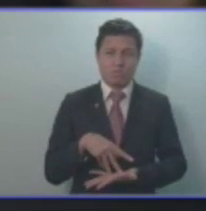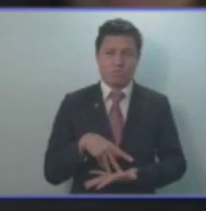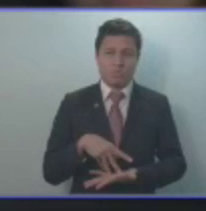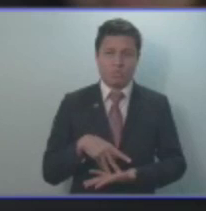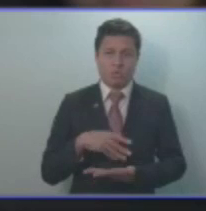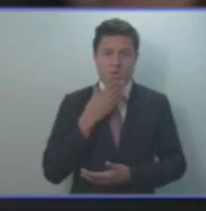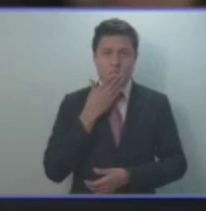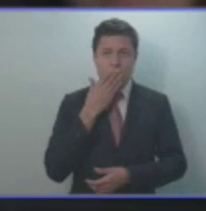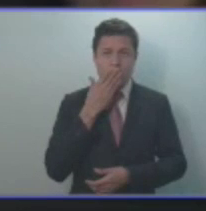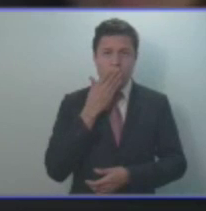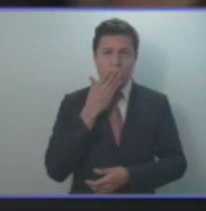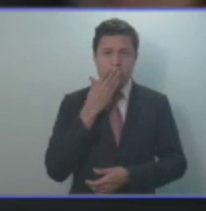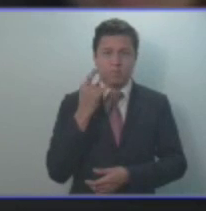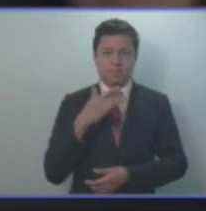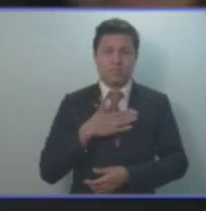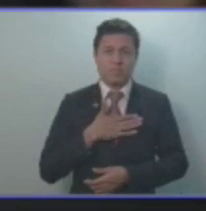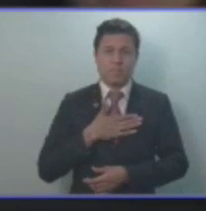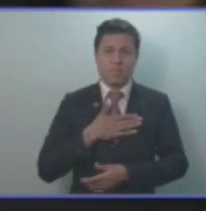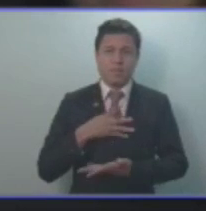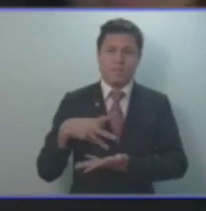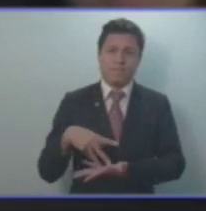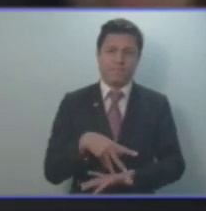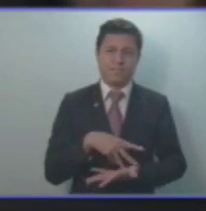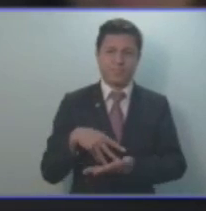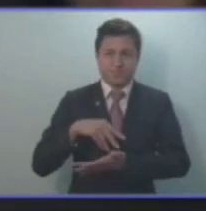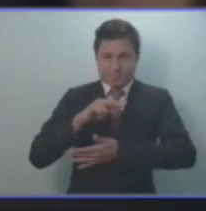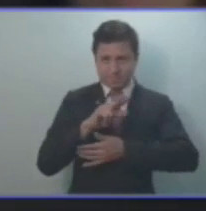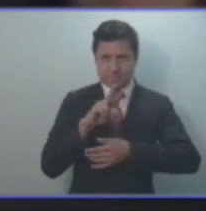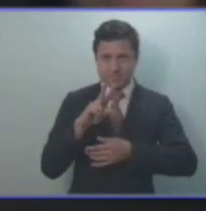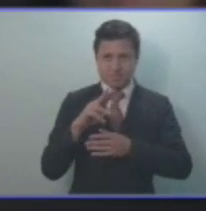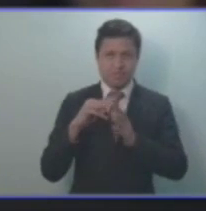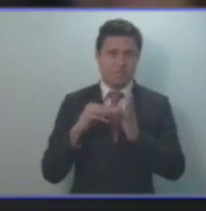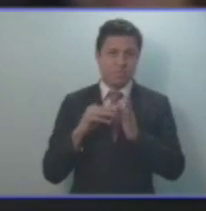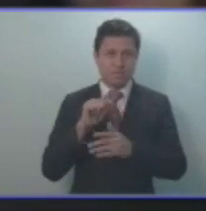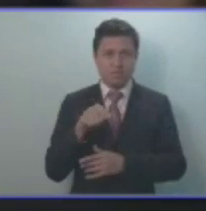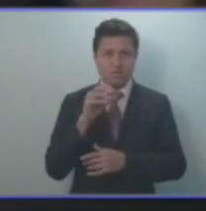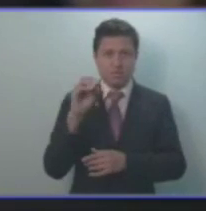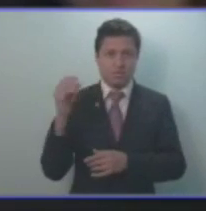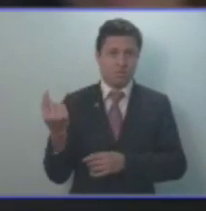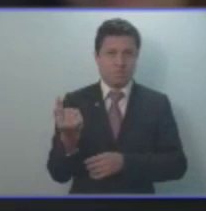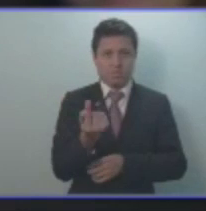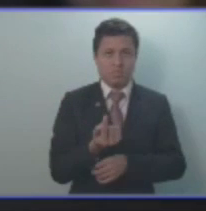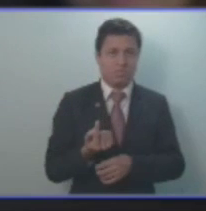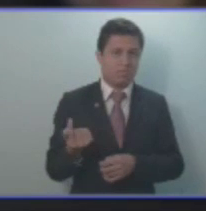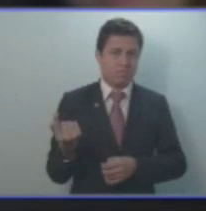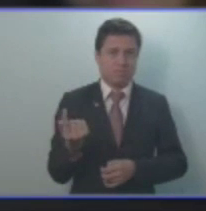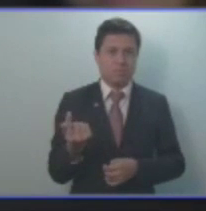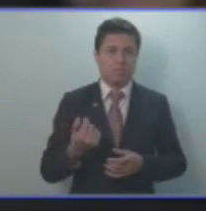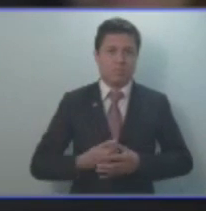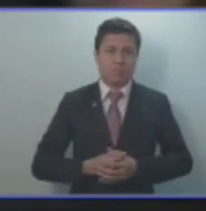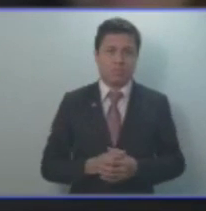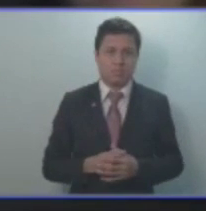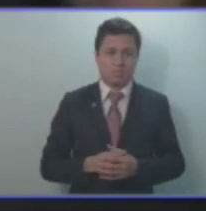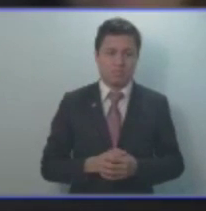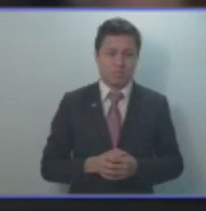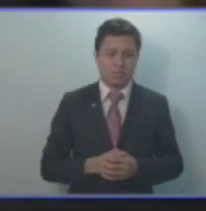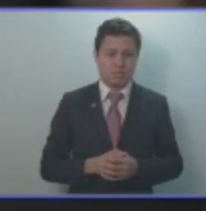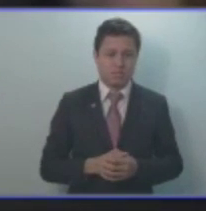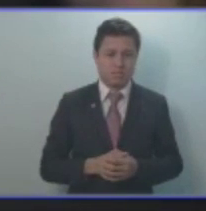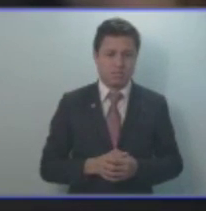que actualmente cuenta con una población de 32.000 habitantes. En ella se